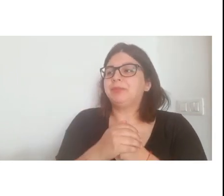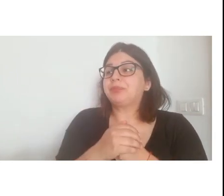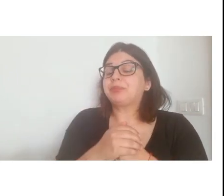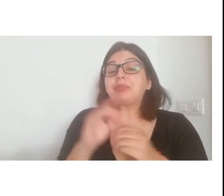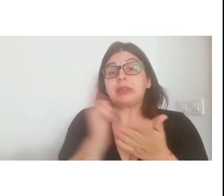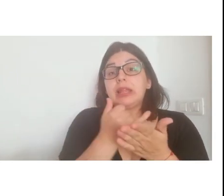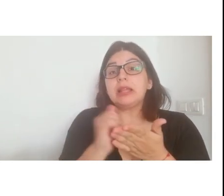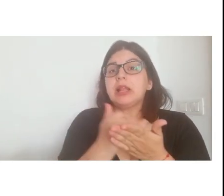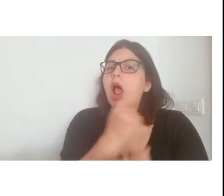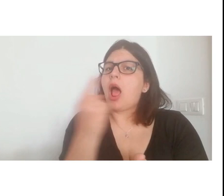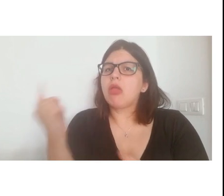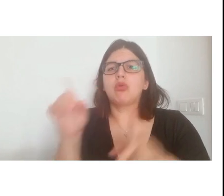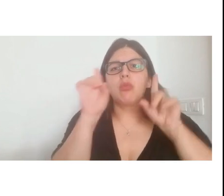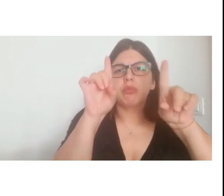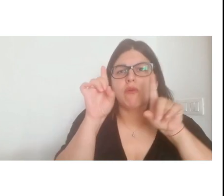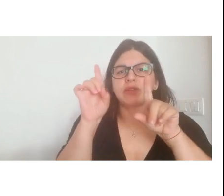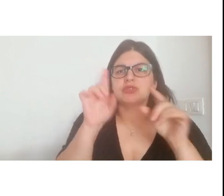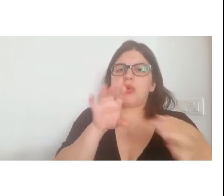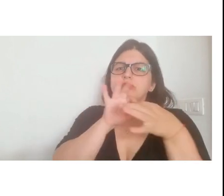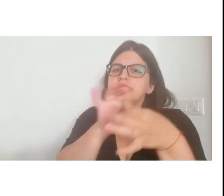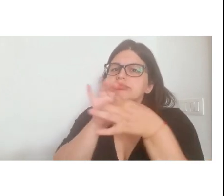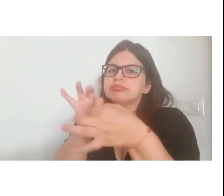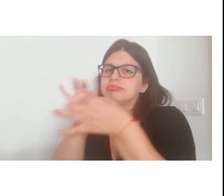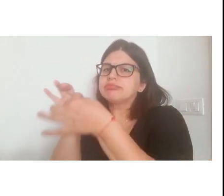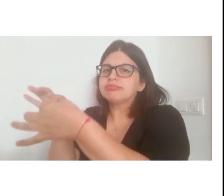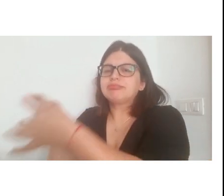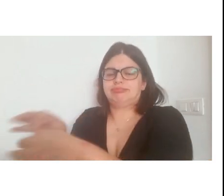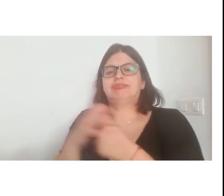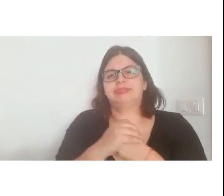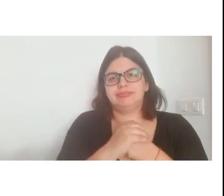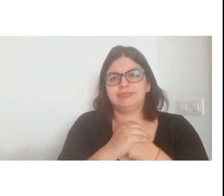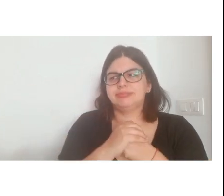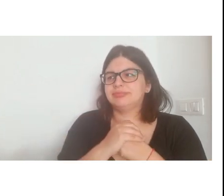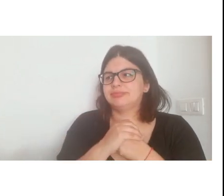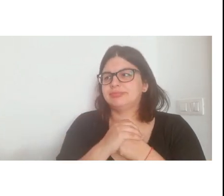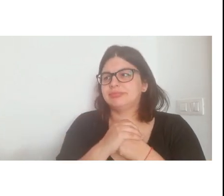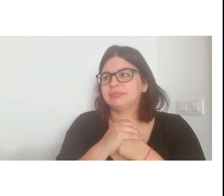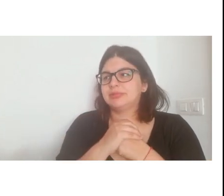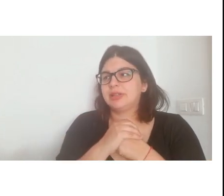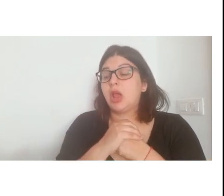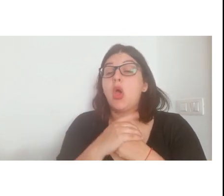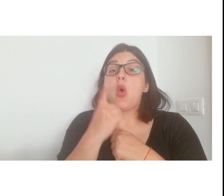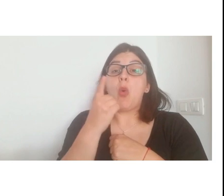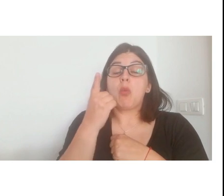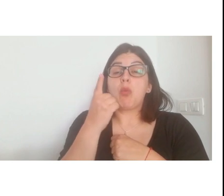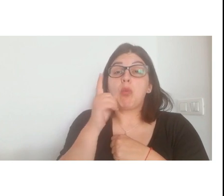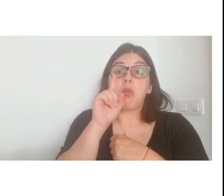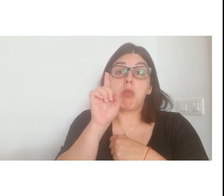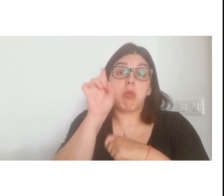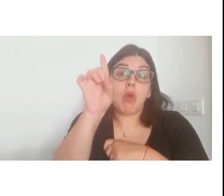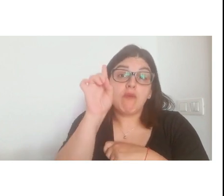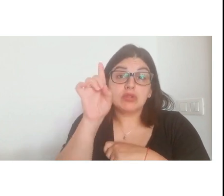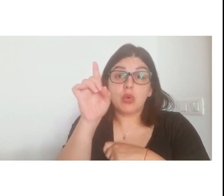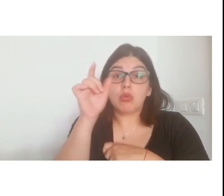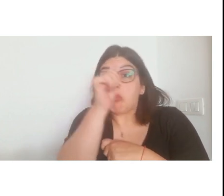profesora, o que quere decir que vas a ter tantos como materias. Un deles será o teu titor ou